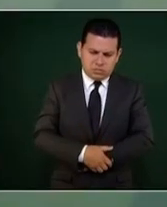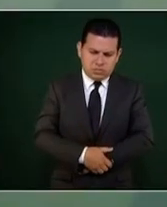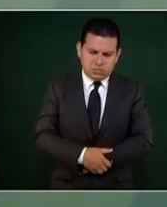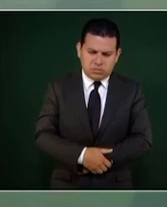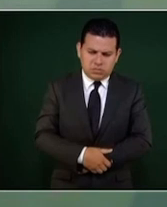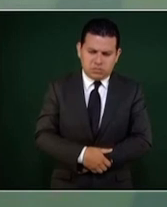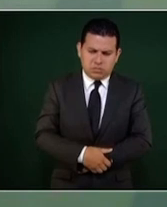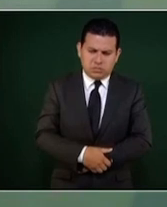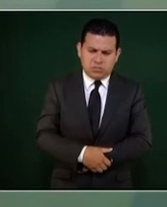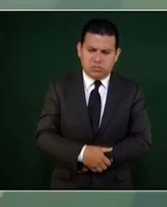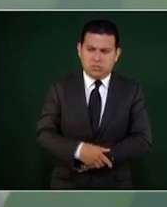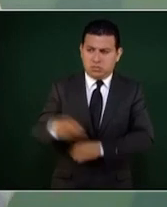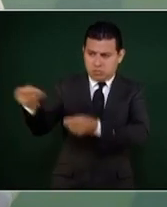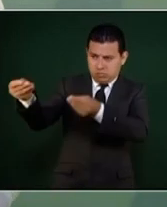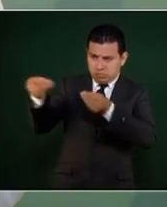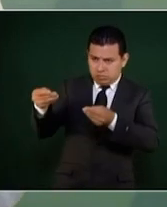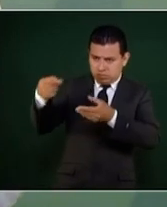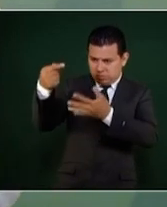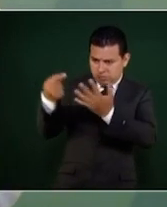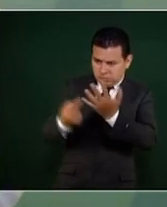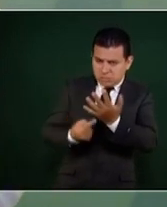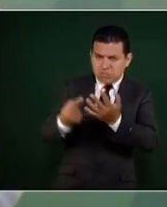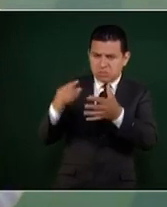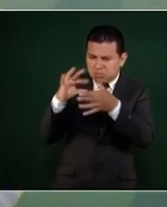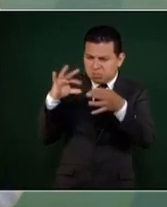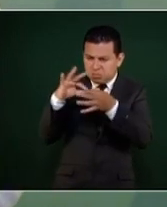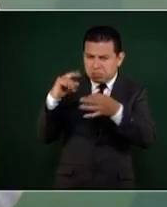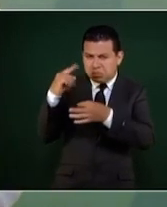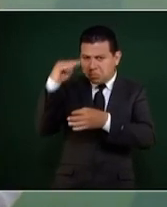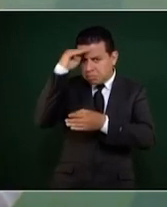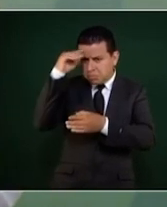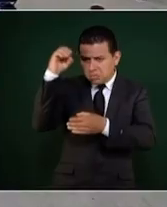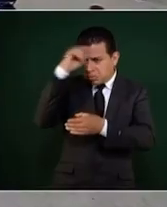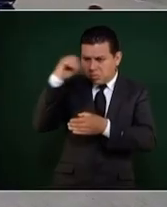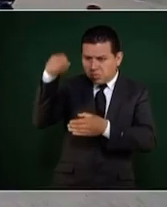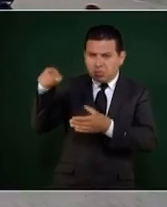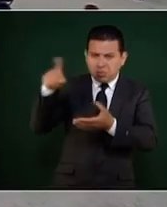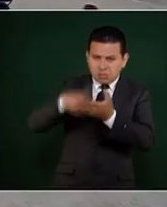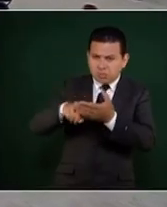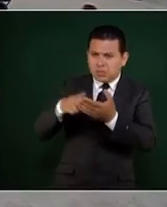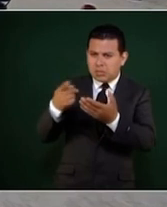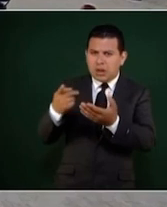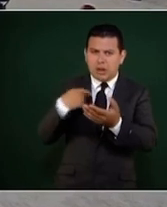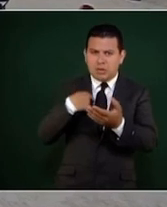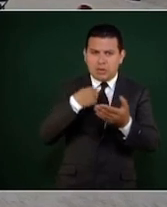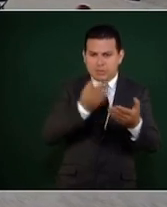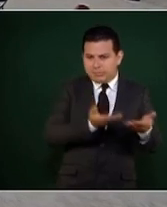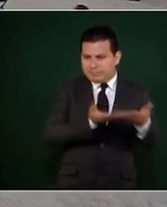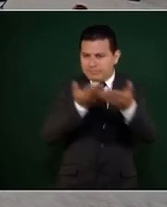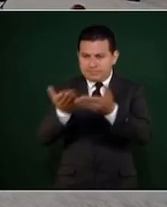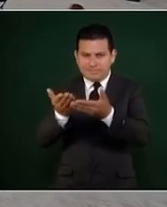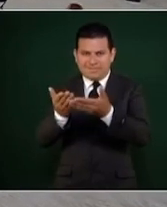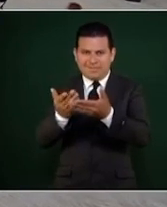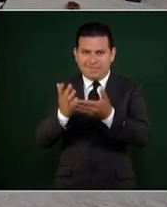den sus puntos de vista acerca del planteamiento que les hice,